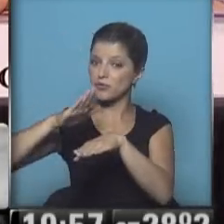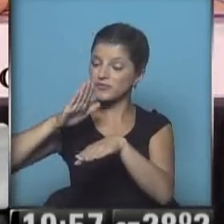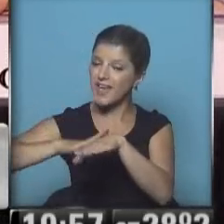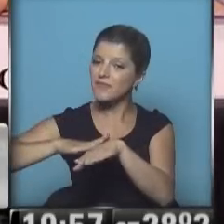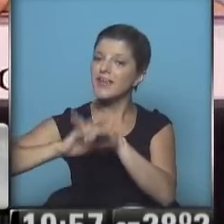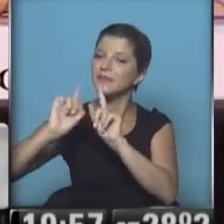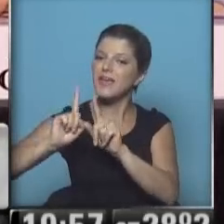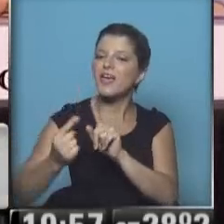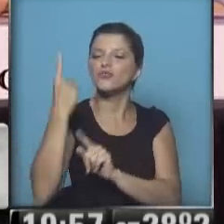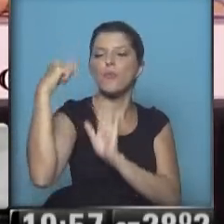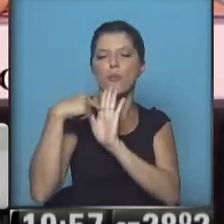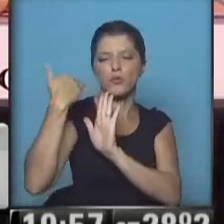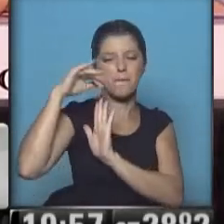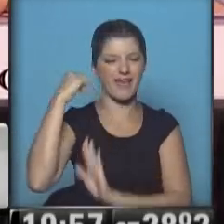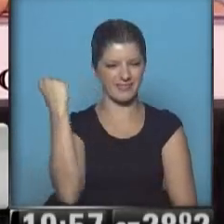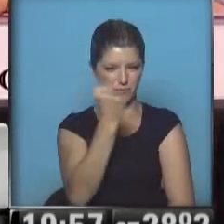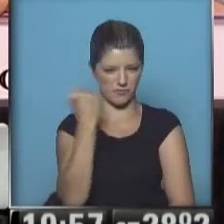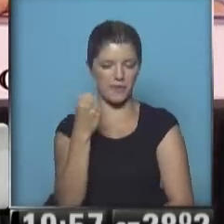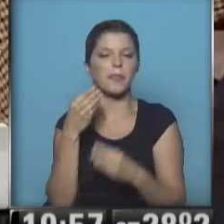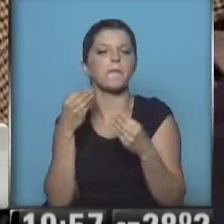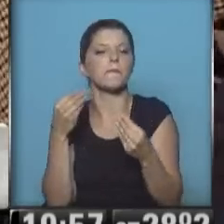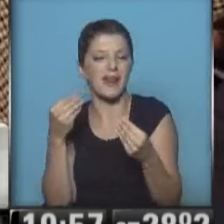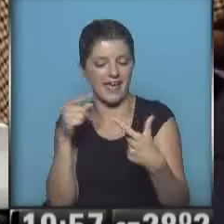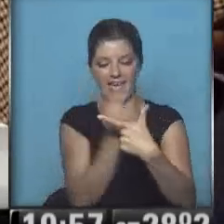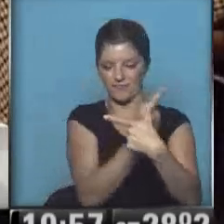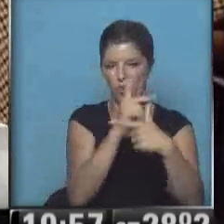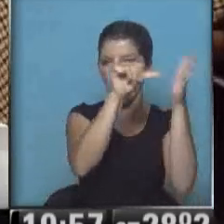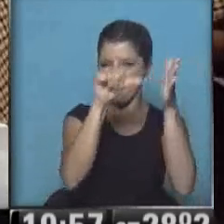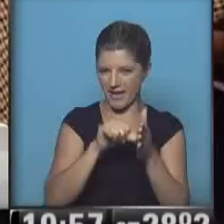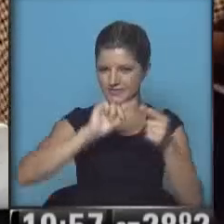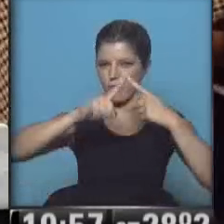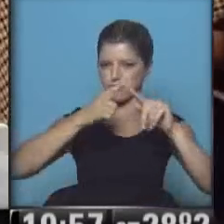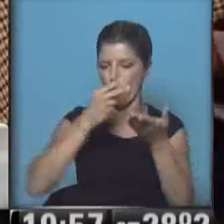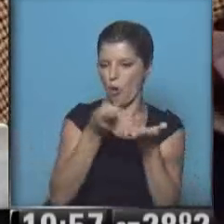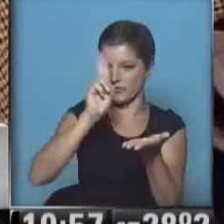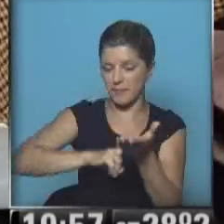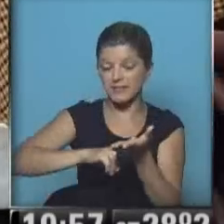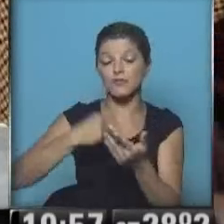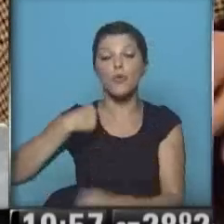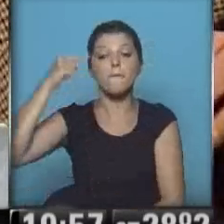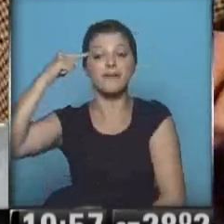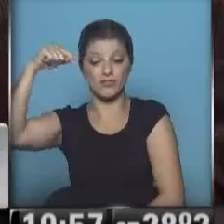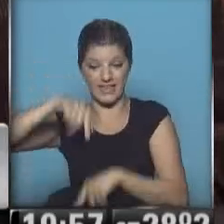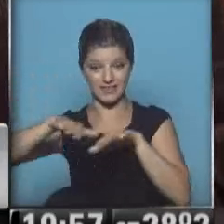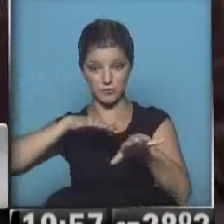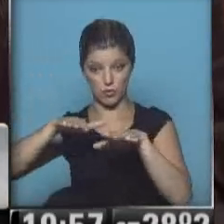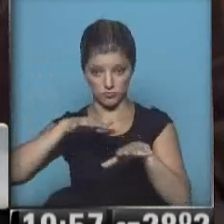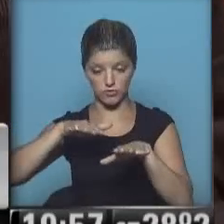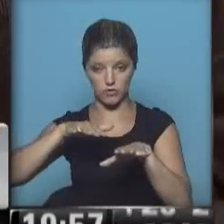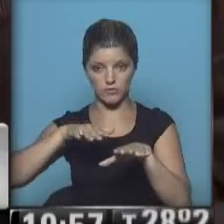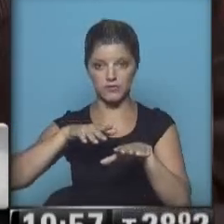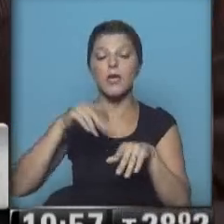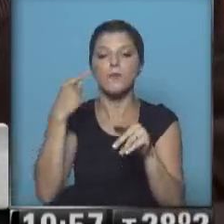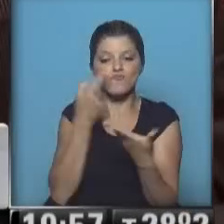posiblemente uno de los factores más importantes en este acercamiento. Creo que es un momento que marca un